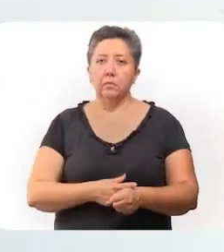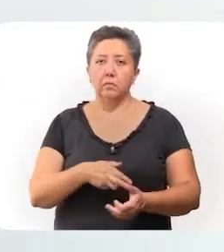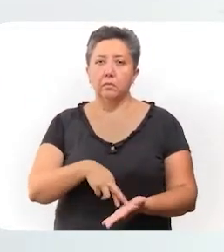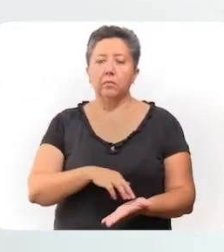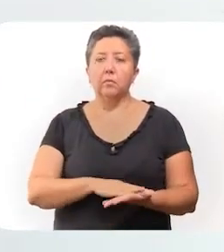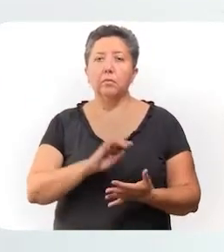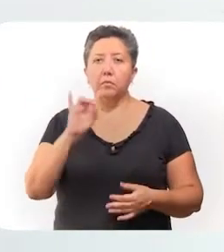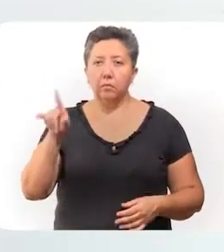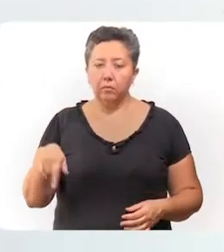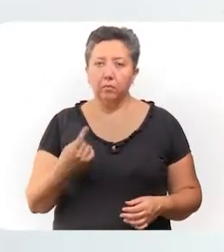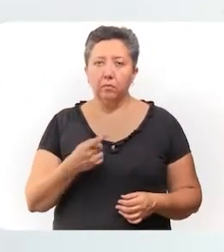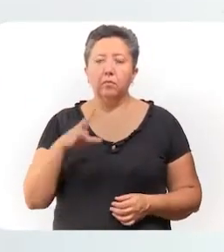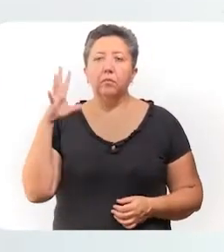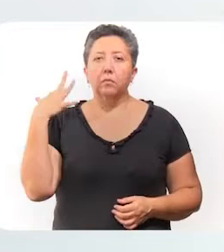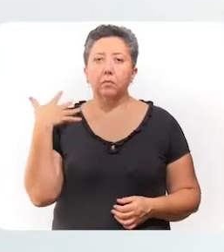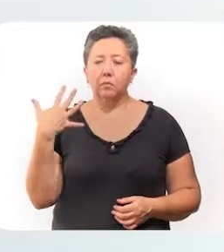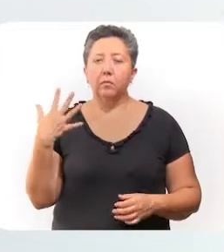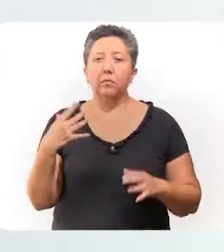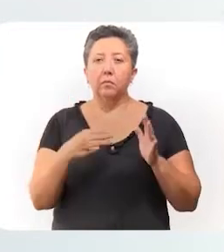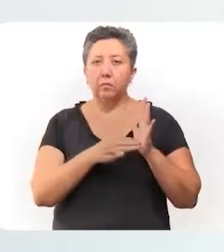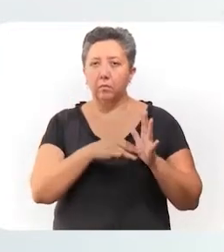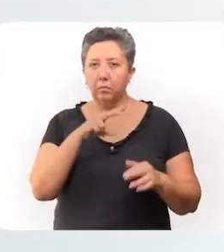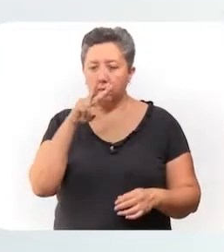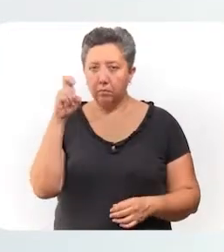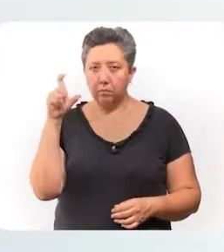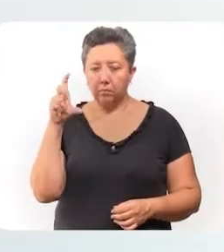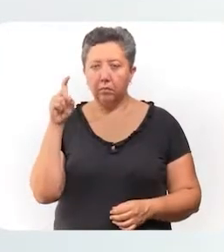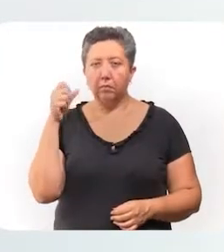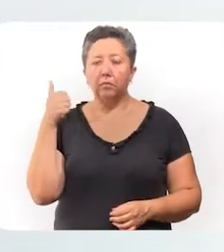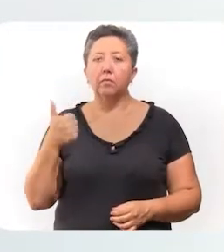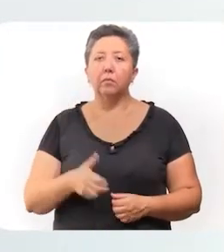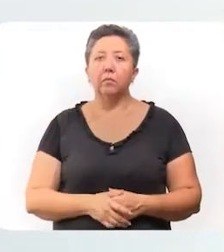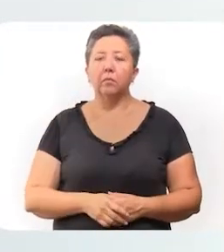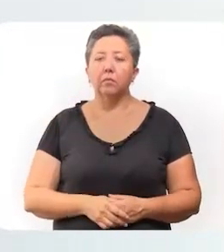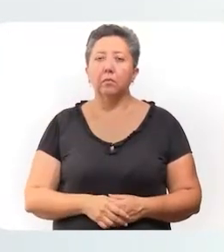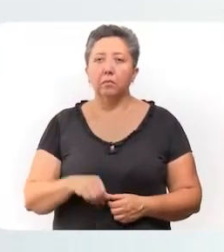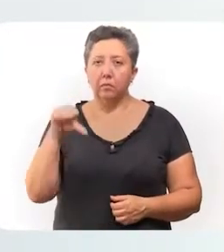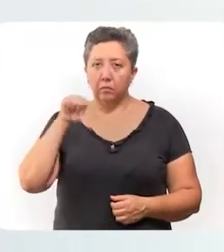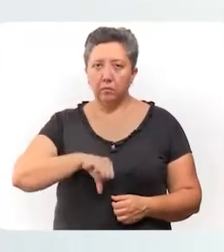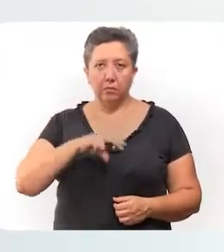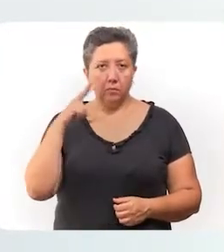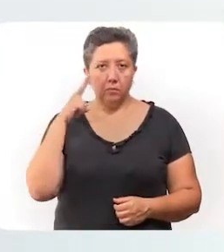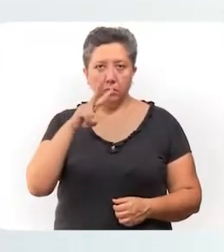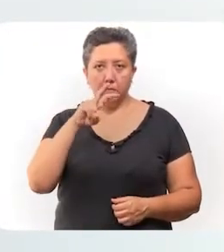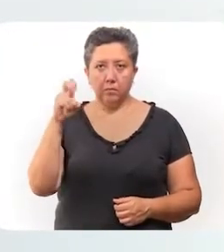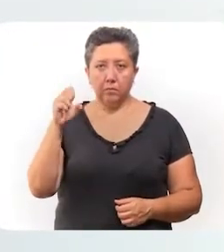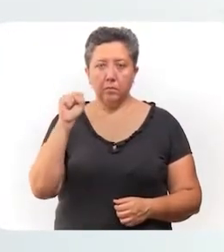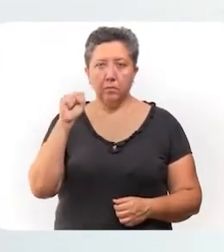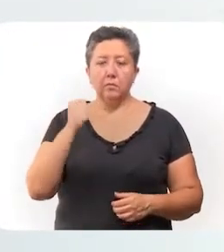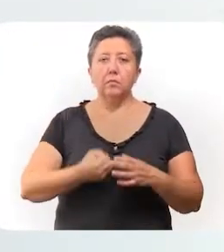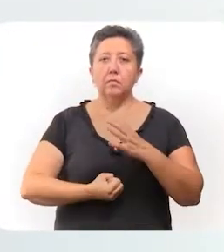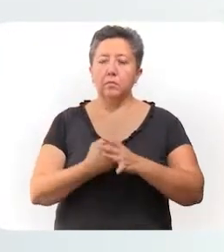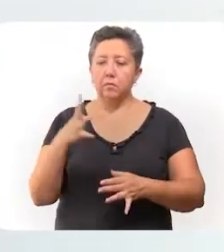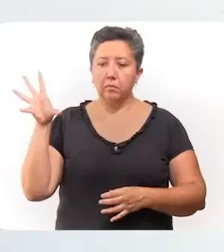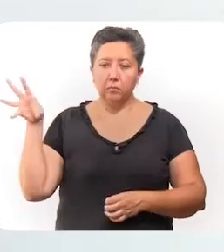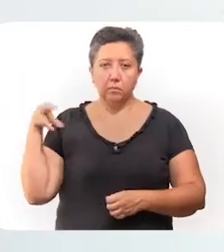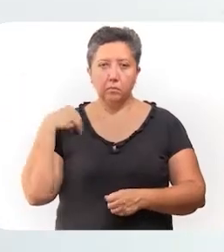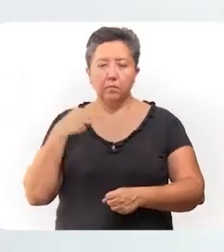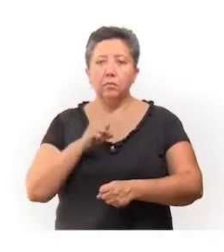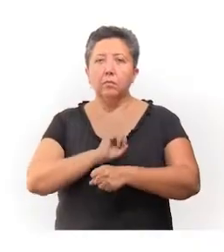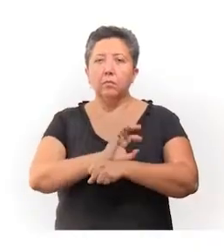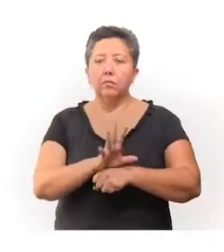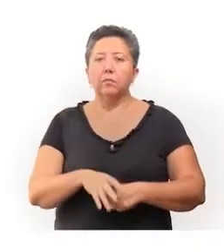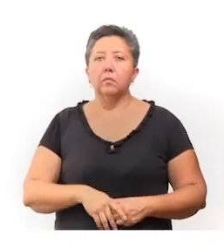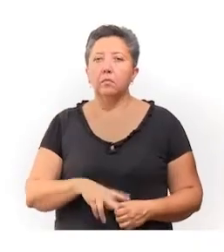contagios registrados, que es 50.236. Hoy se detectaron 260 nuevos contagios de